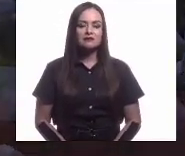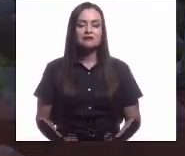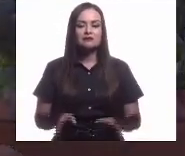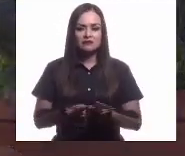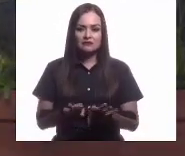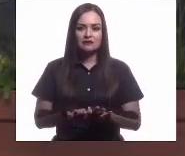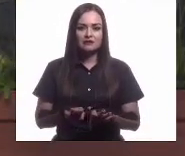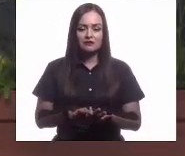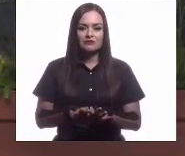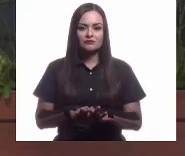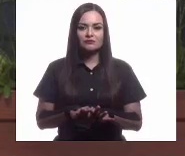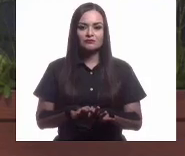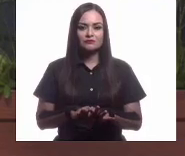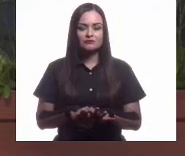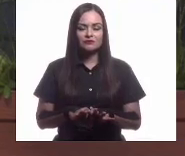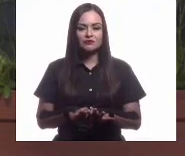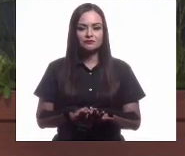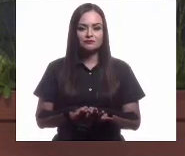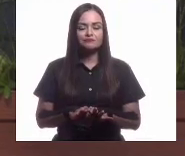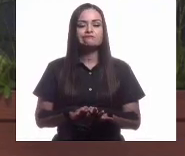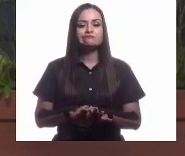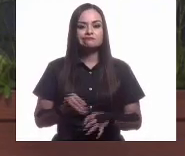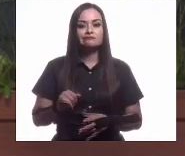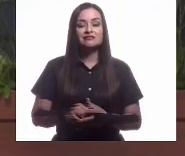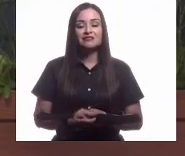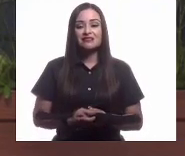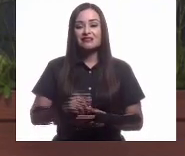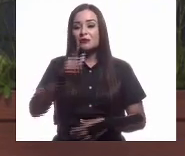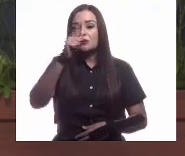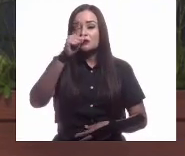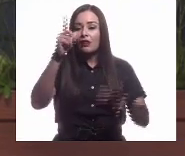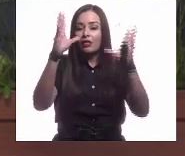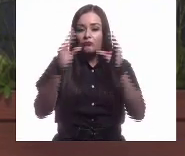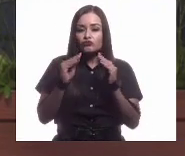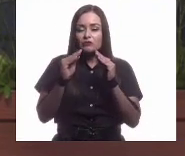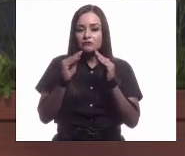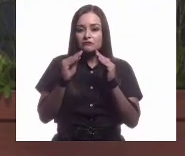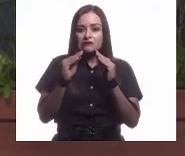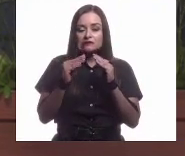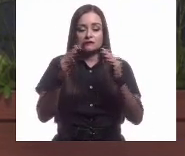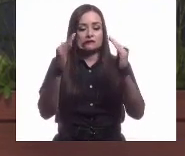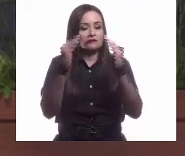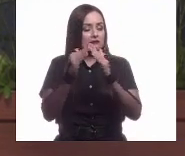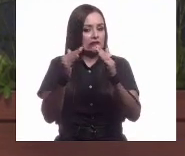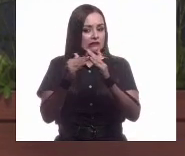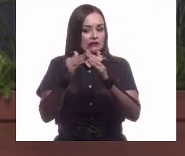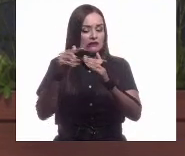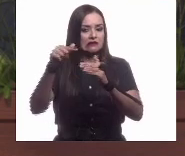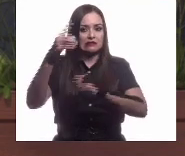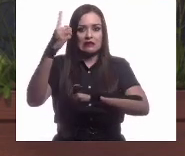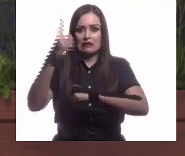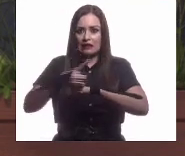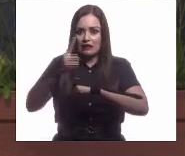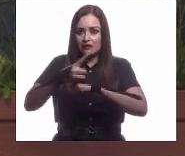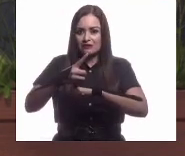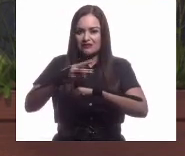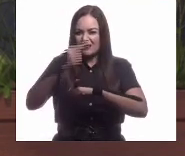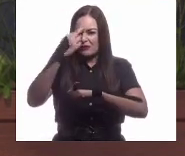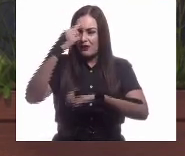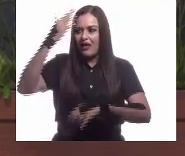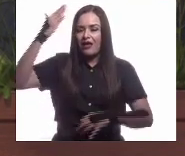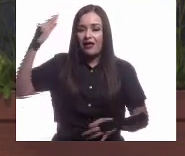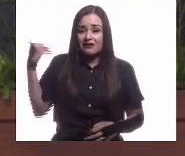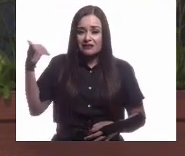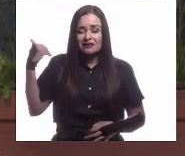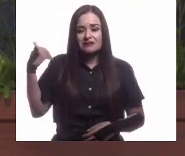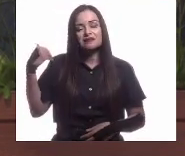Realizamos las gestiones para revertir los apagones que afectaron a miles de hogares en nuestro estado recientemente. Trabajamos